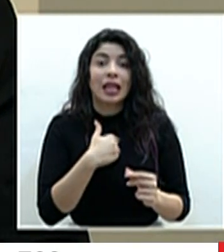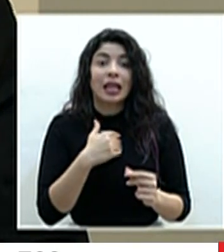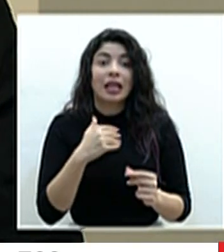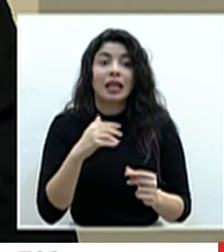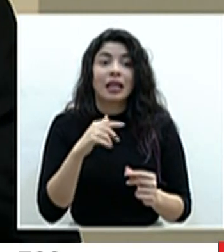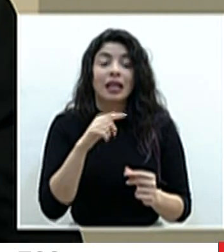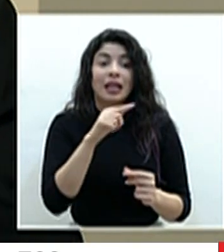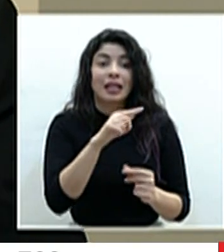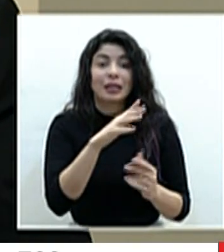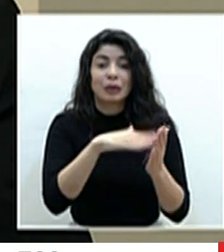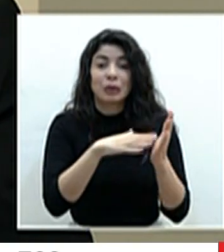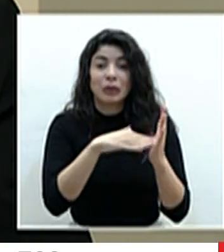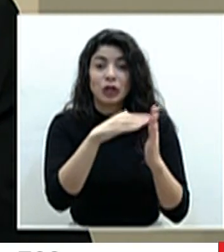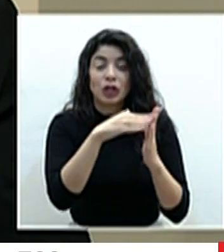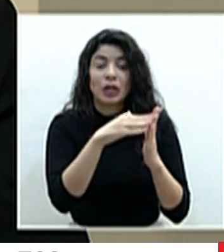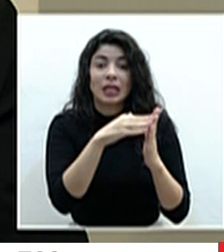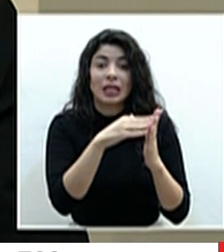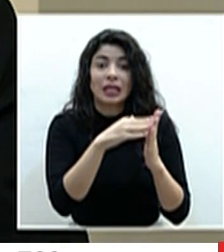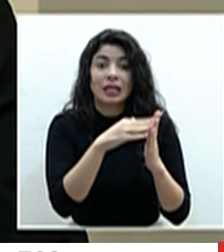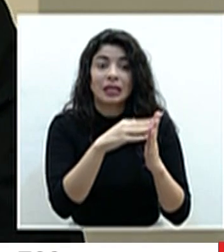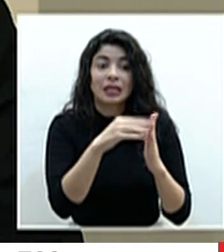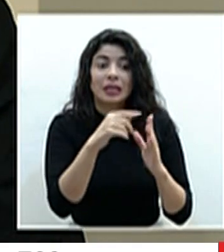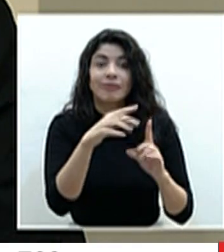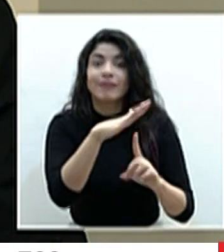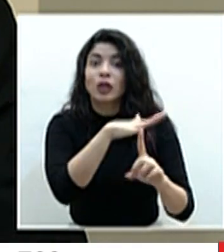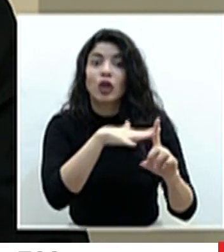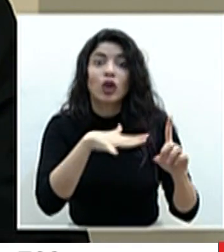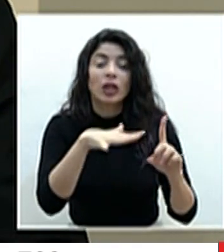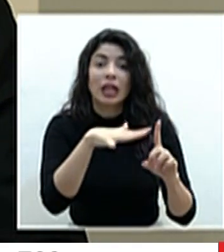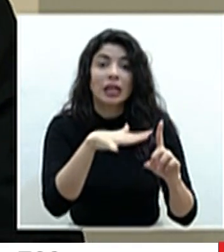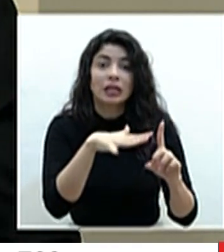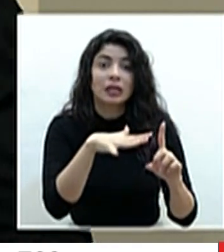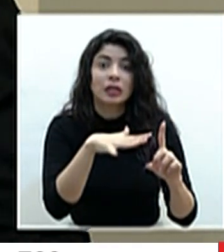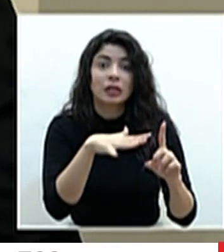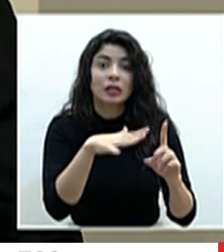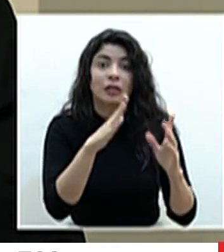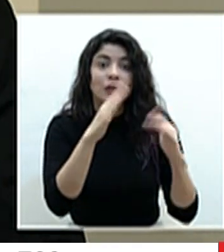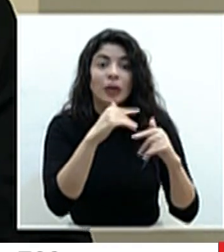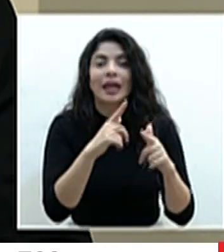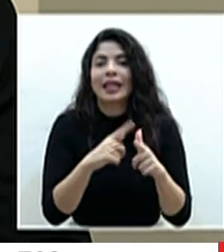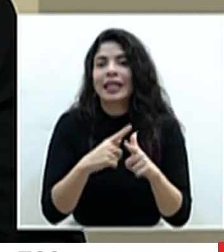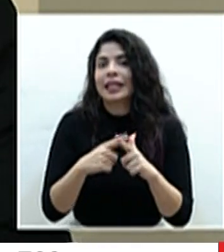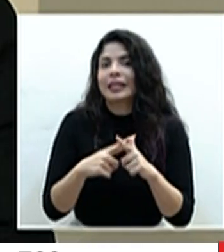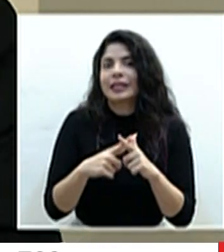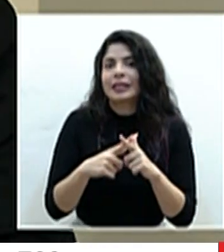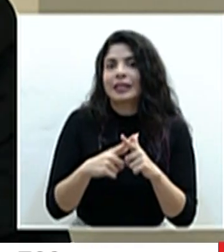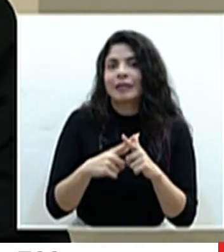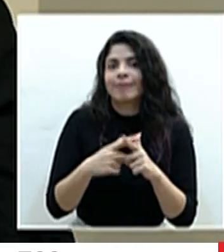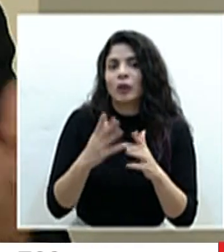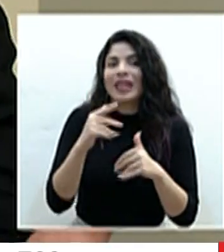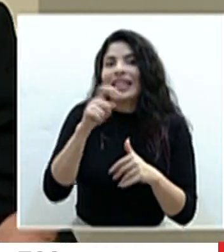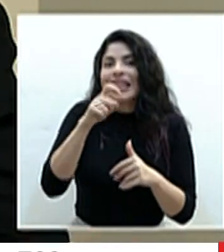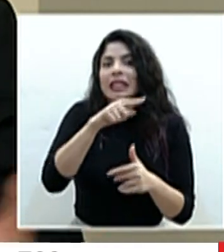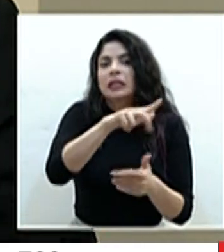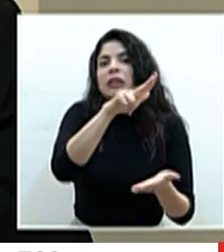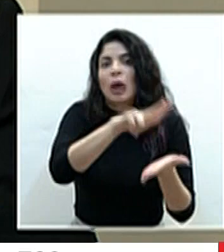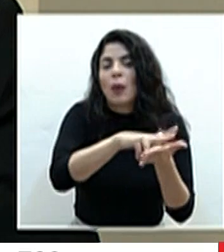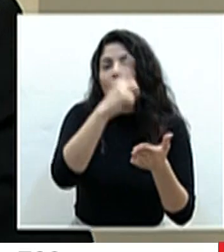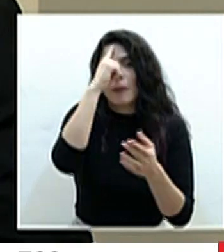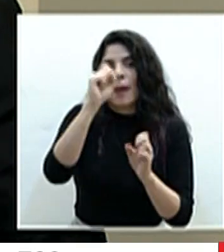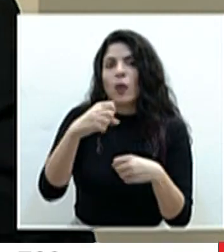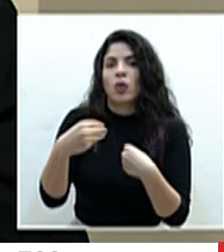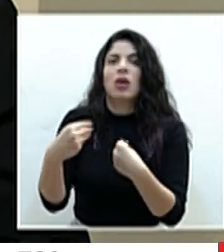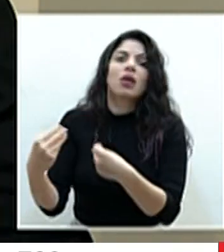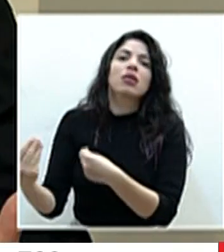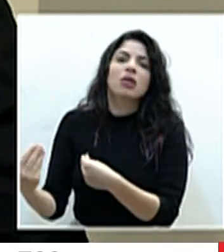millones ociosos, menos en este contexto, para dar esos bonos. Entonces no hay, necesitamos de esa aprobación para poder apoyar a la gente.